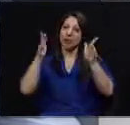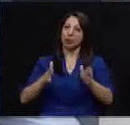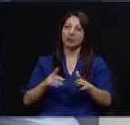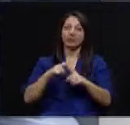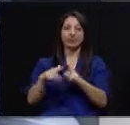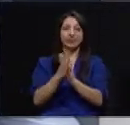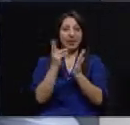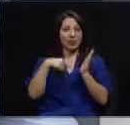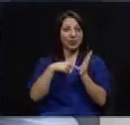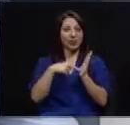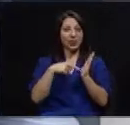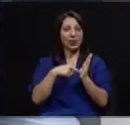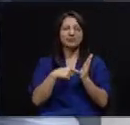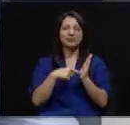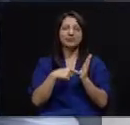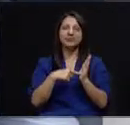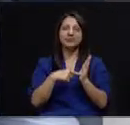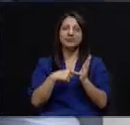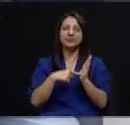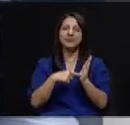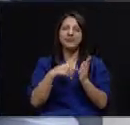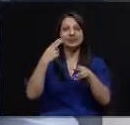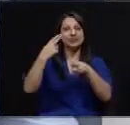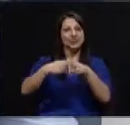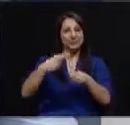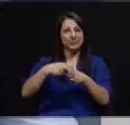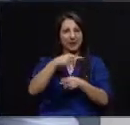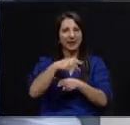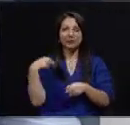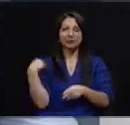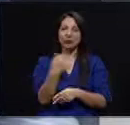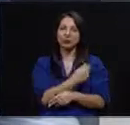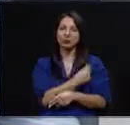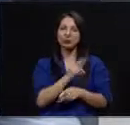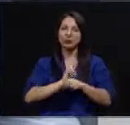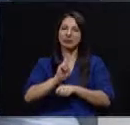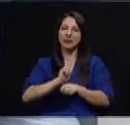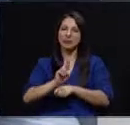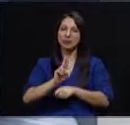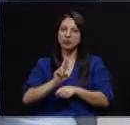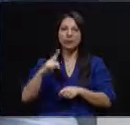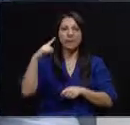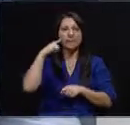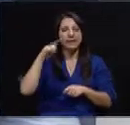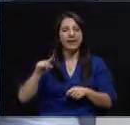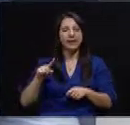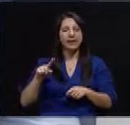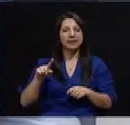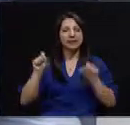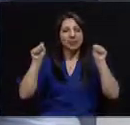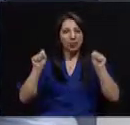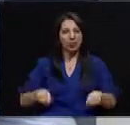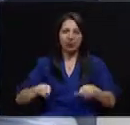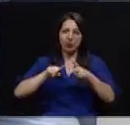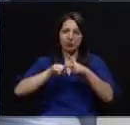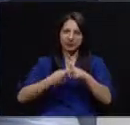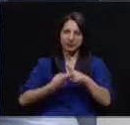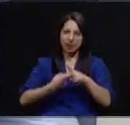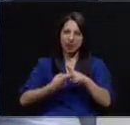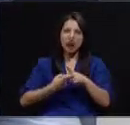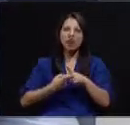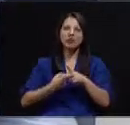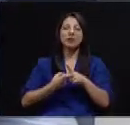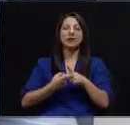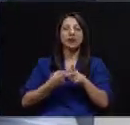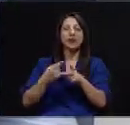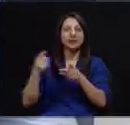manera que el Héroe Olvidado era pues el nombre que nosotros utilizamos para poder comenzar